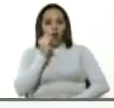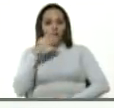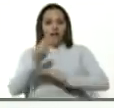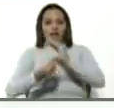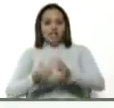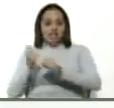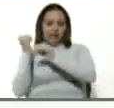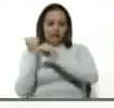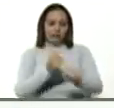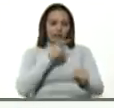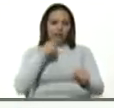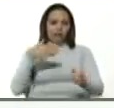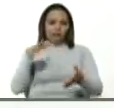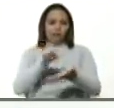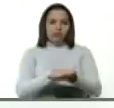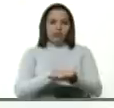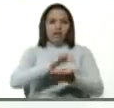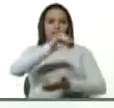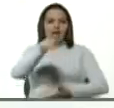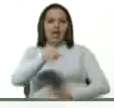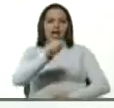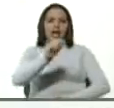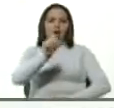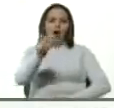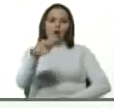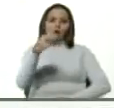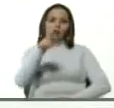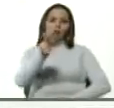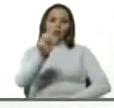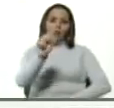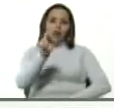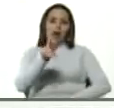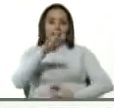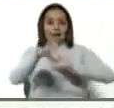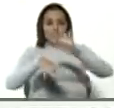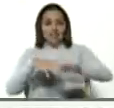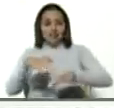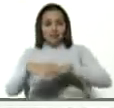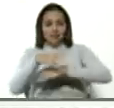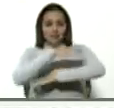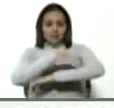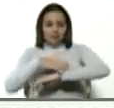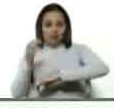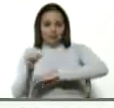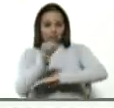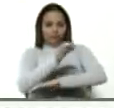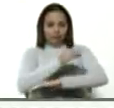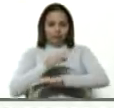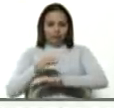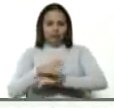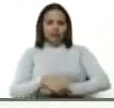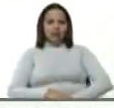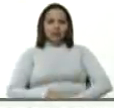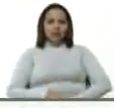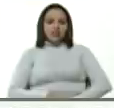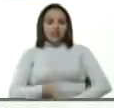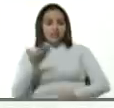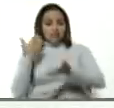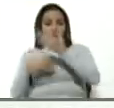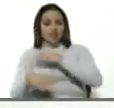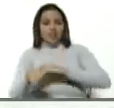forma ilícita un jaguar, especie que se encuentra en peligro de extinción, hecho ocurrido el pasado 6 de